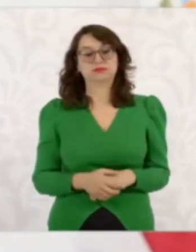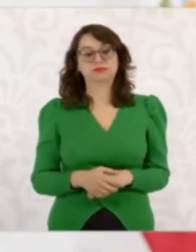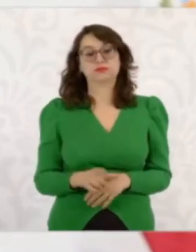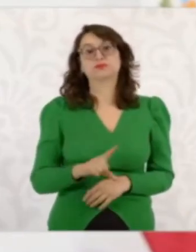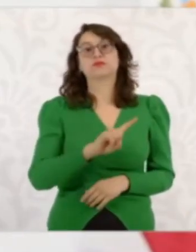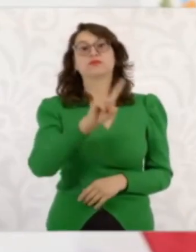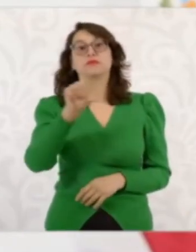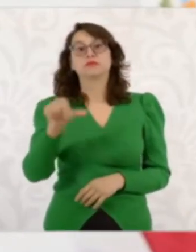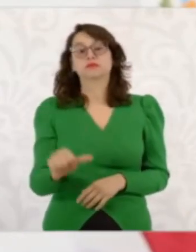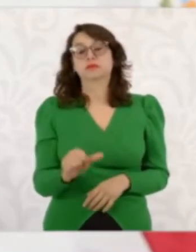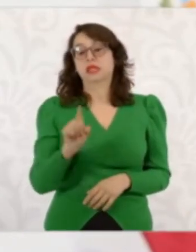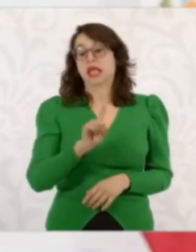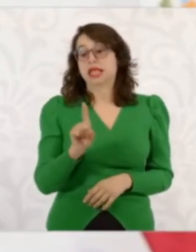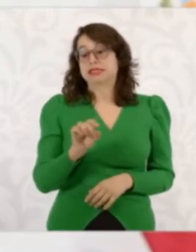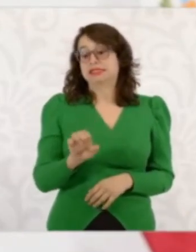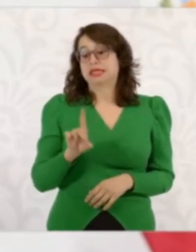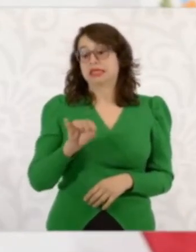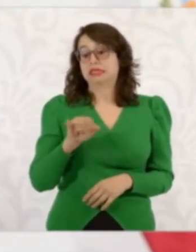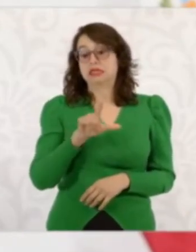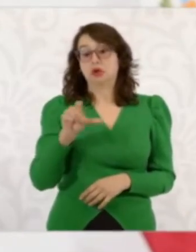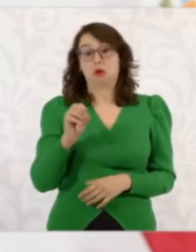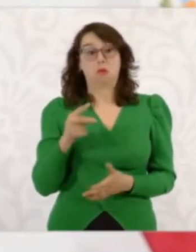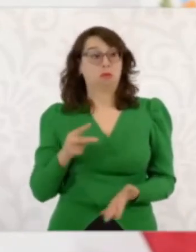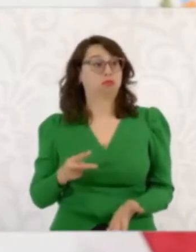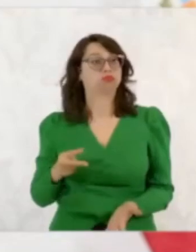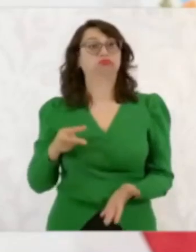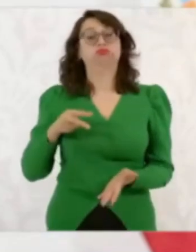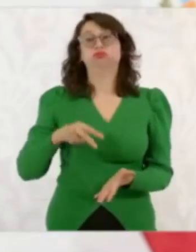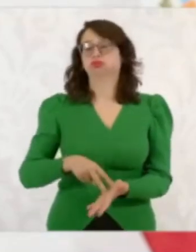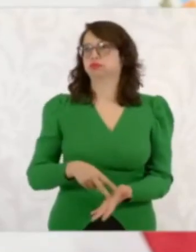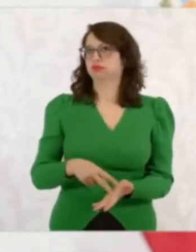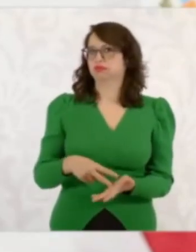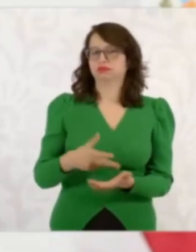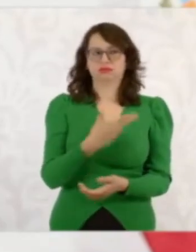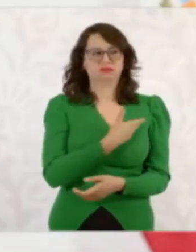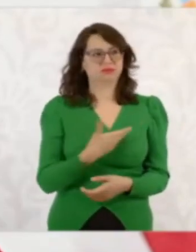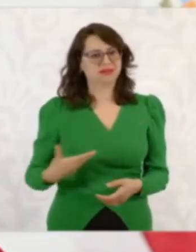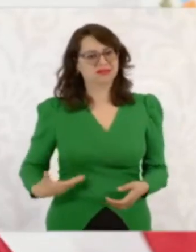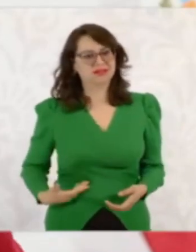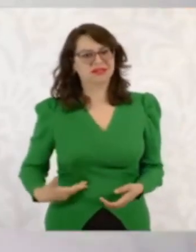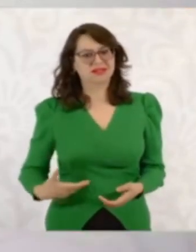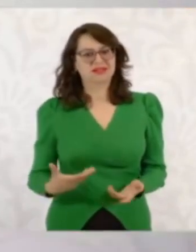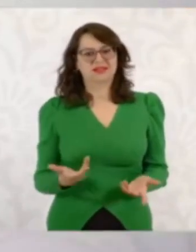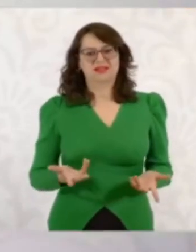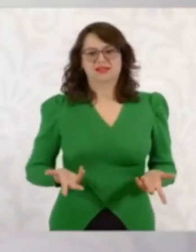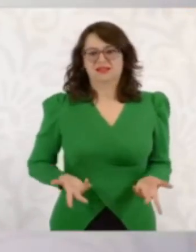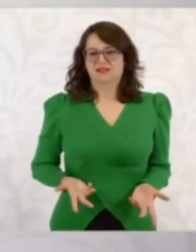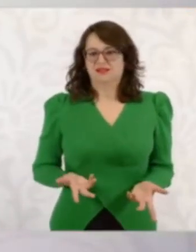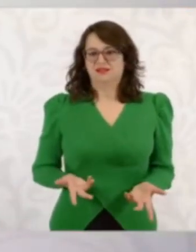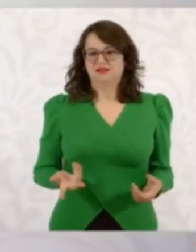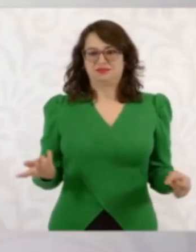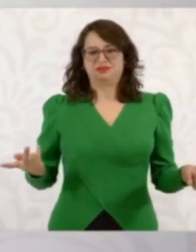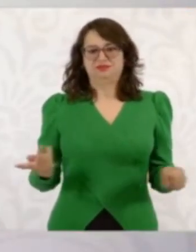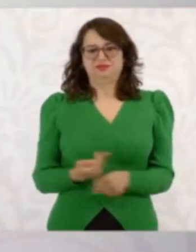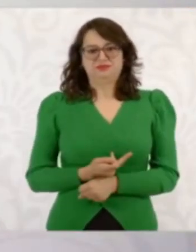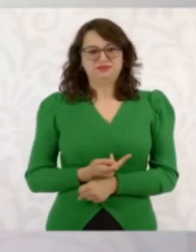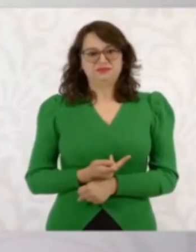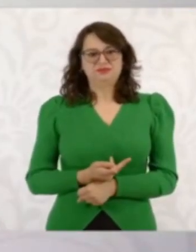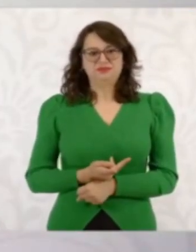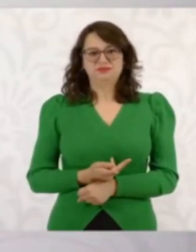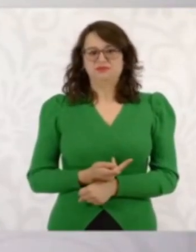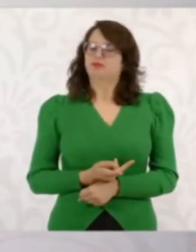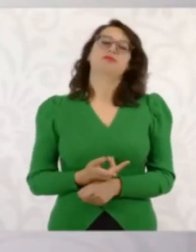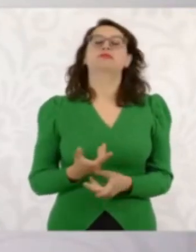Zedillo como candidato. Y en cuanto llega Zedillo a la presidencia, todo aquello que había sido México, país